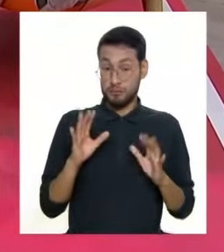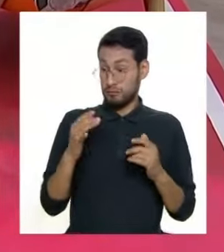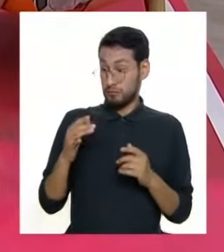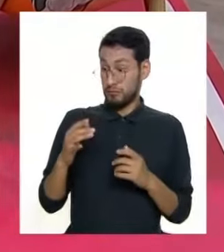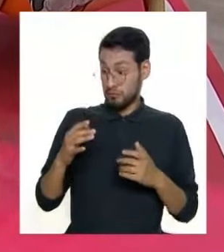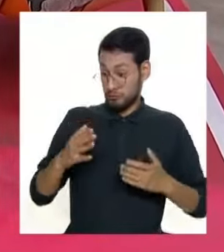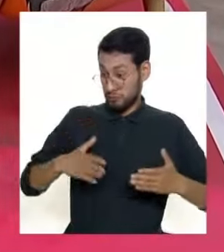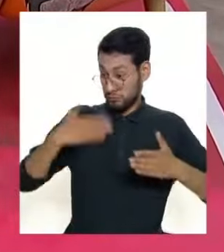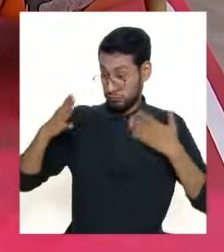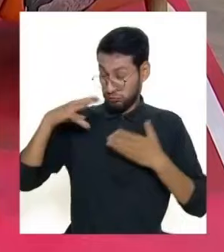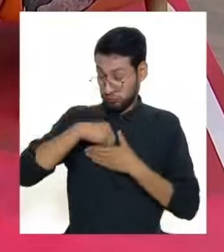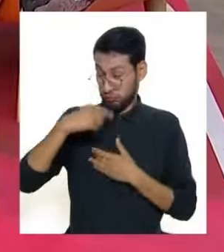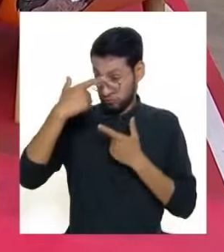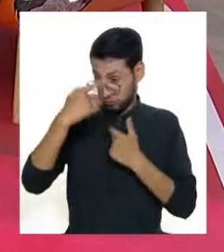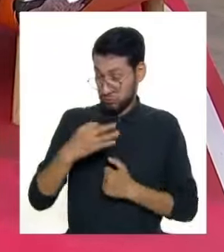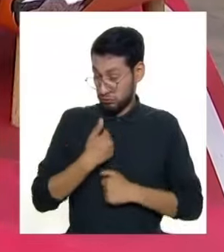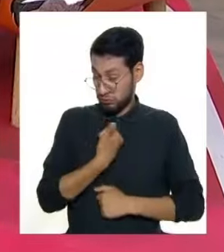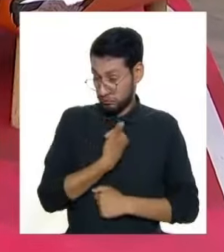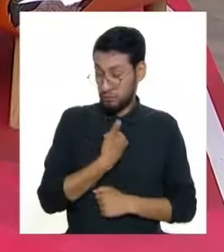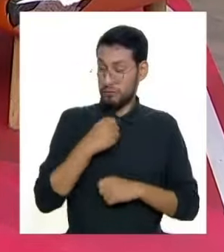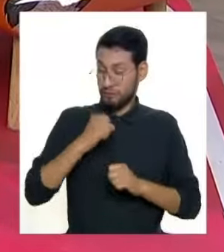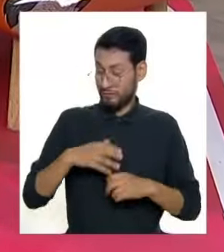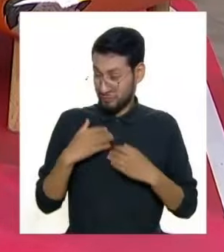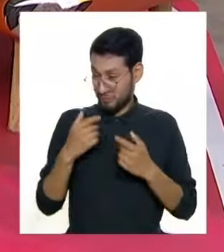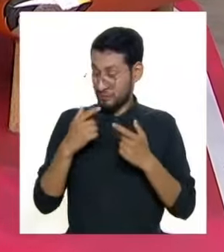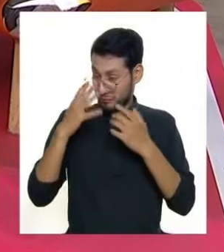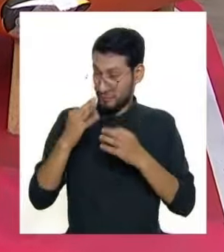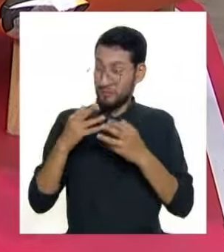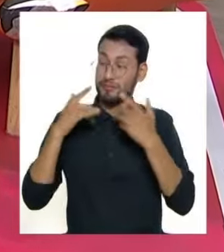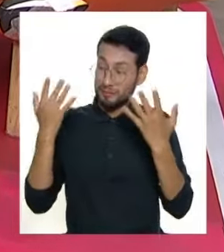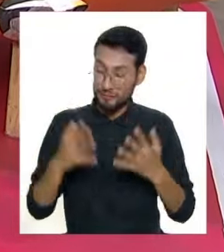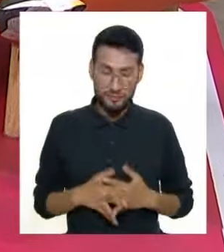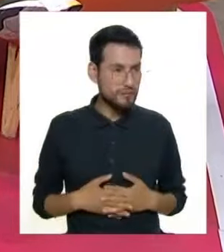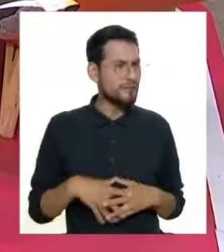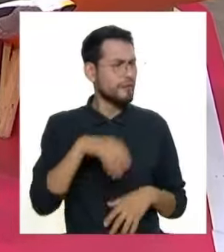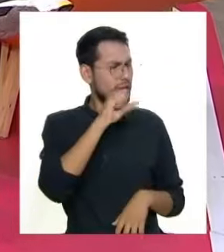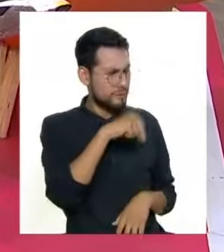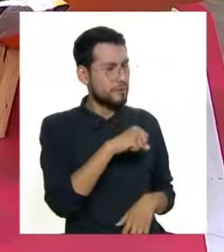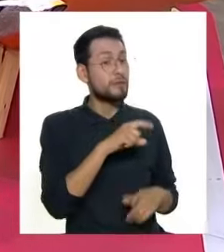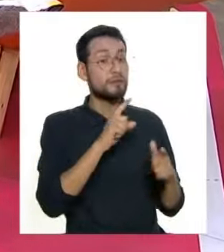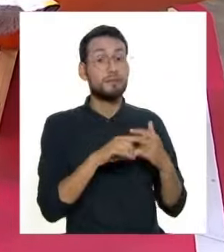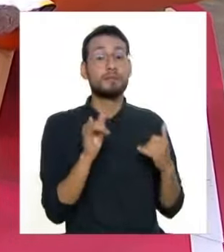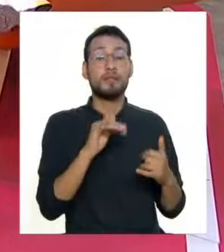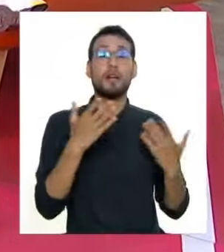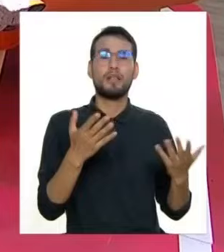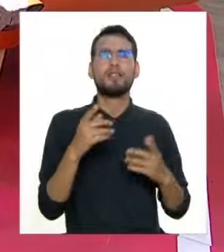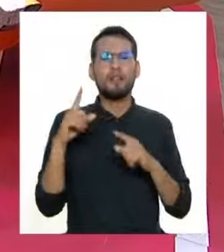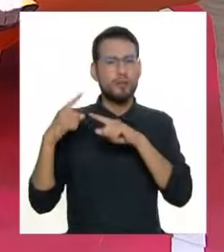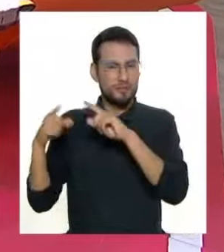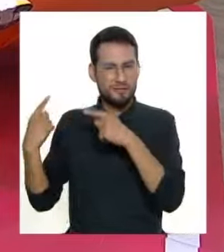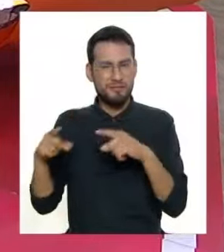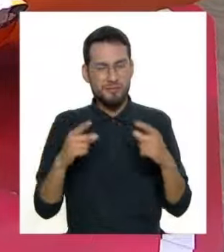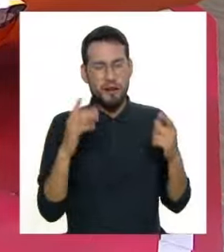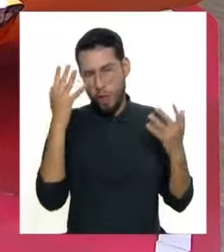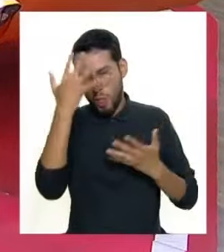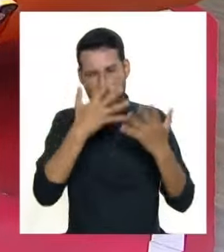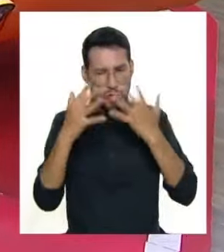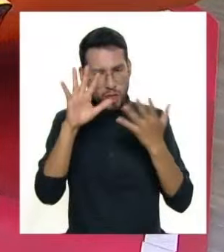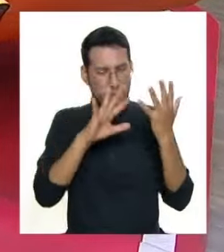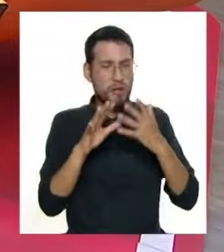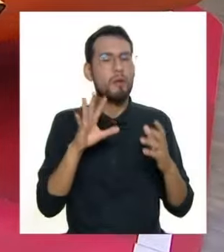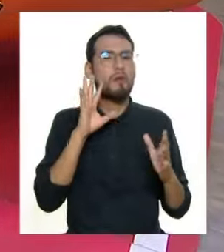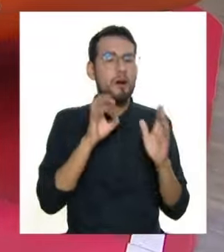está dentro de uno y toma la determinación de ser feliz. Así exactamente. Es. Ahora, hay factores que empañan un poco esa decisión y que no te llevan, por ejemplo,